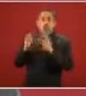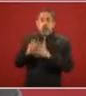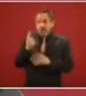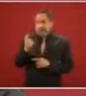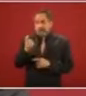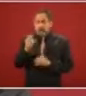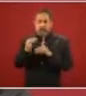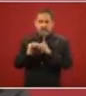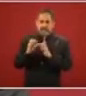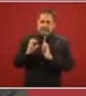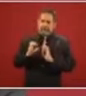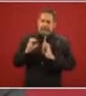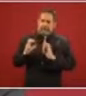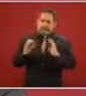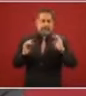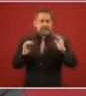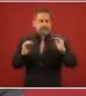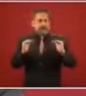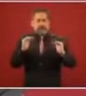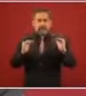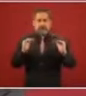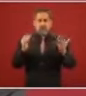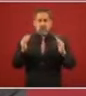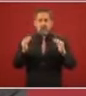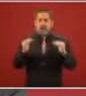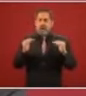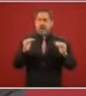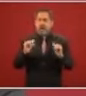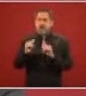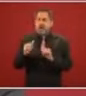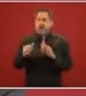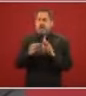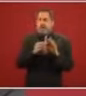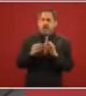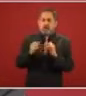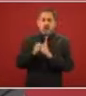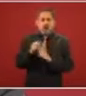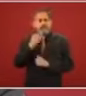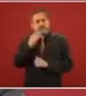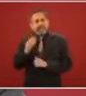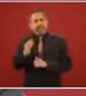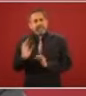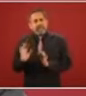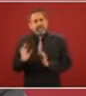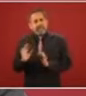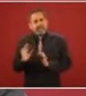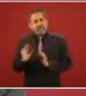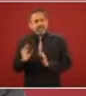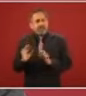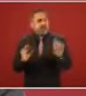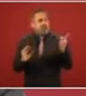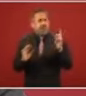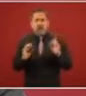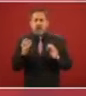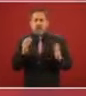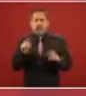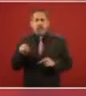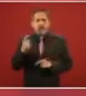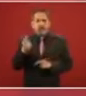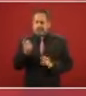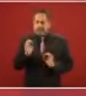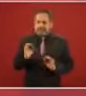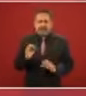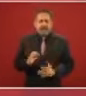que más se aprecie con relación al dólar.